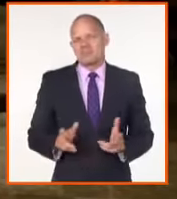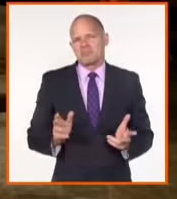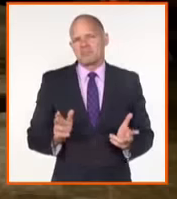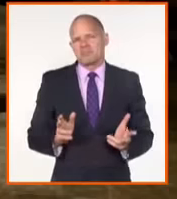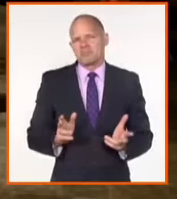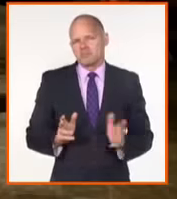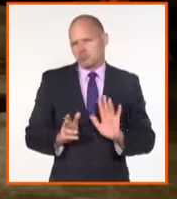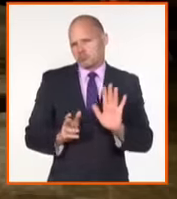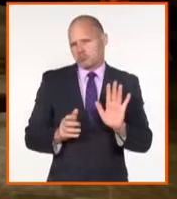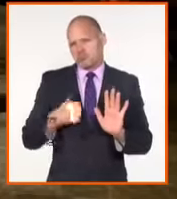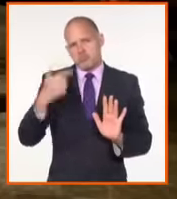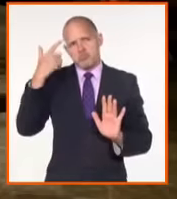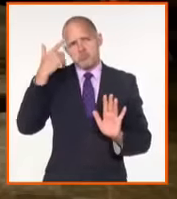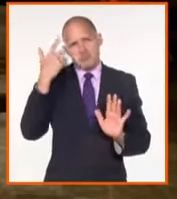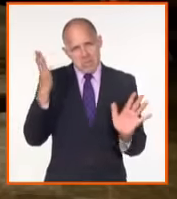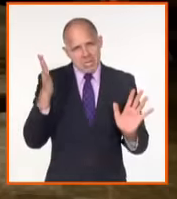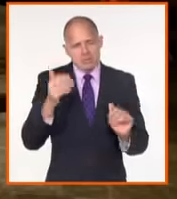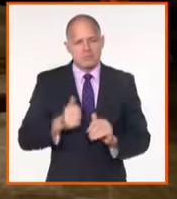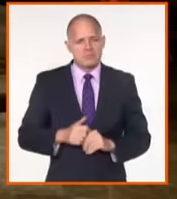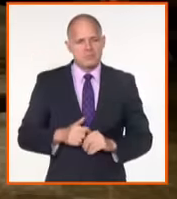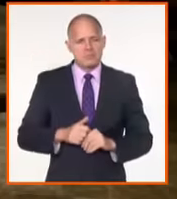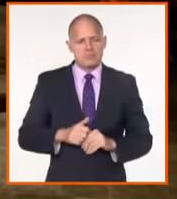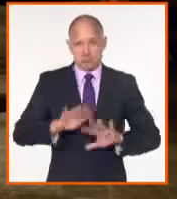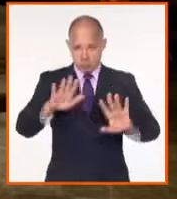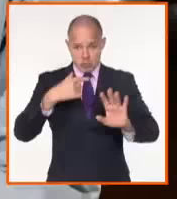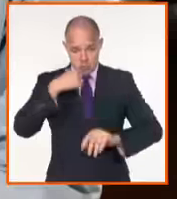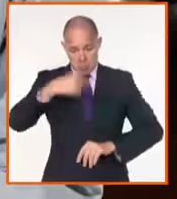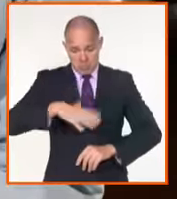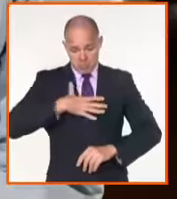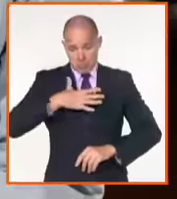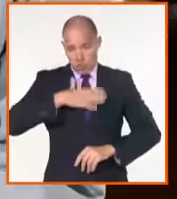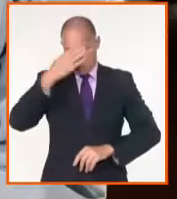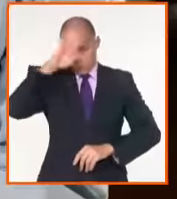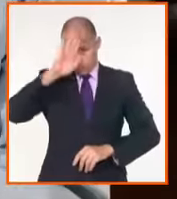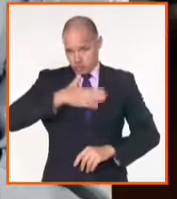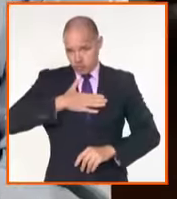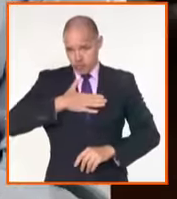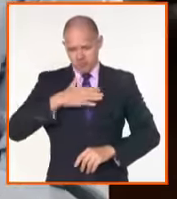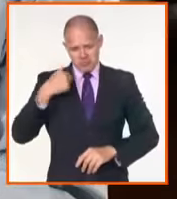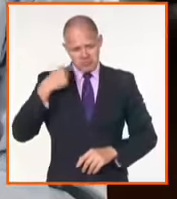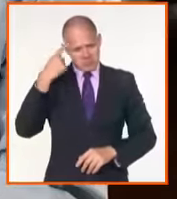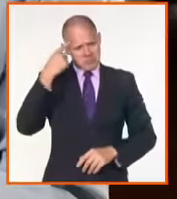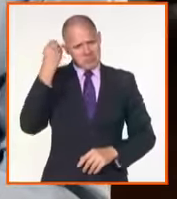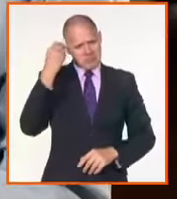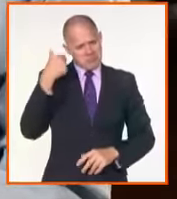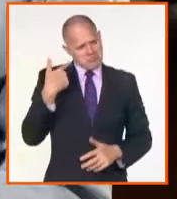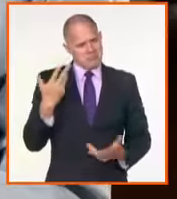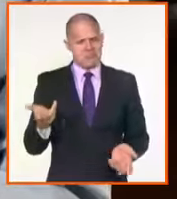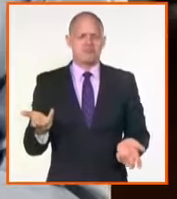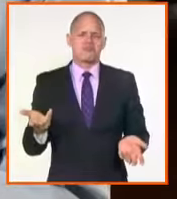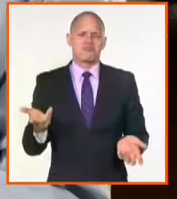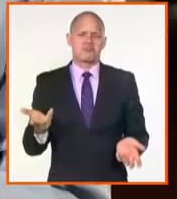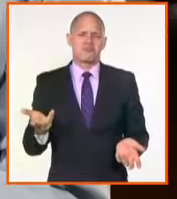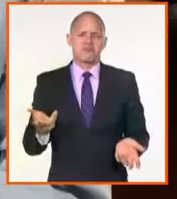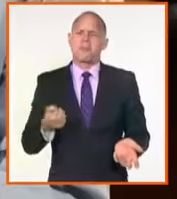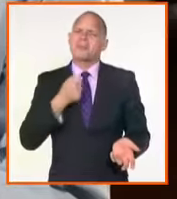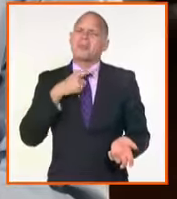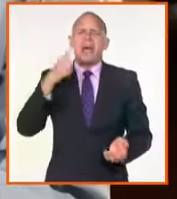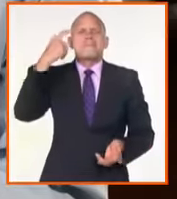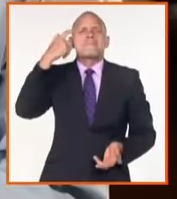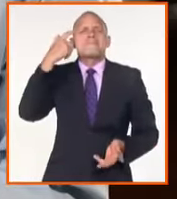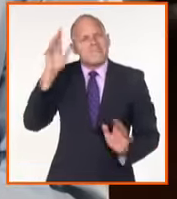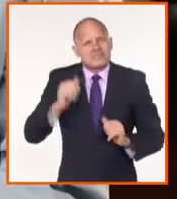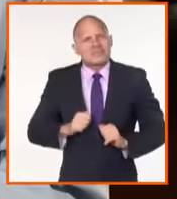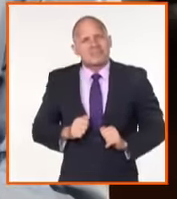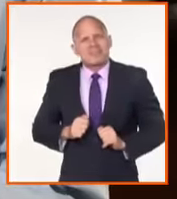y yo creo que también con todo derecho como cubano, ¿cuándo la comunidad internacional va a sentar al gobierno